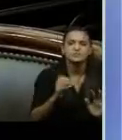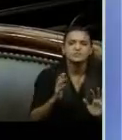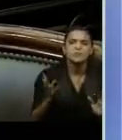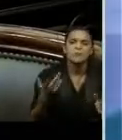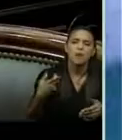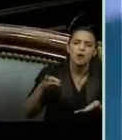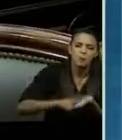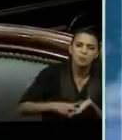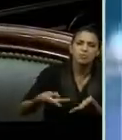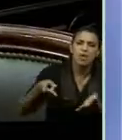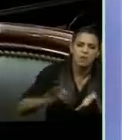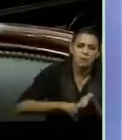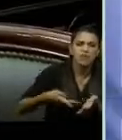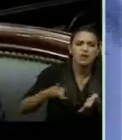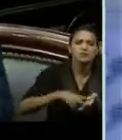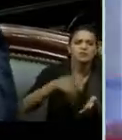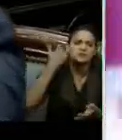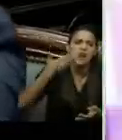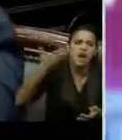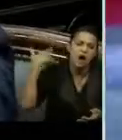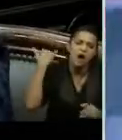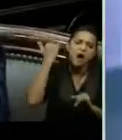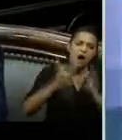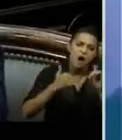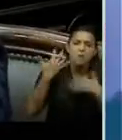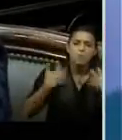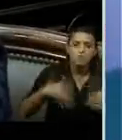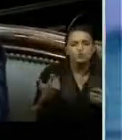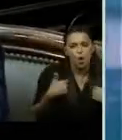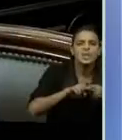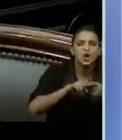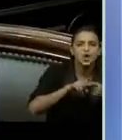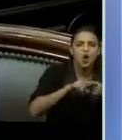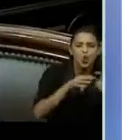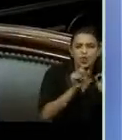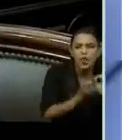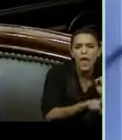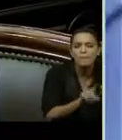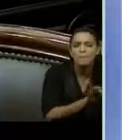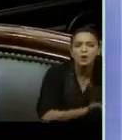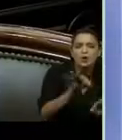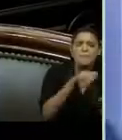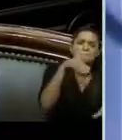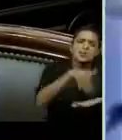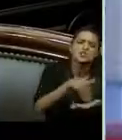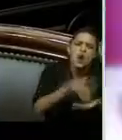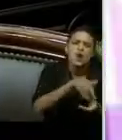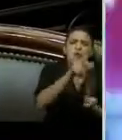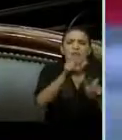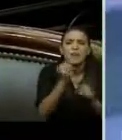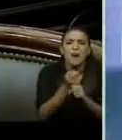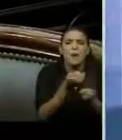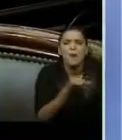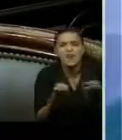a Buenos Aires representantes de la Federación de Fueva, Sí. dirigentes de trabajadores viñateros, donde iban a ingresar al recinto y en el momento